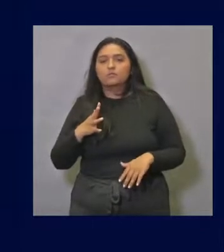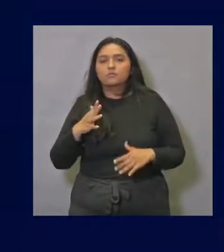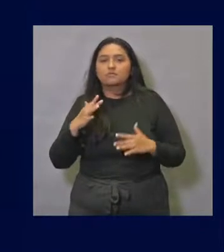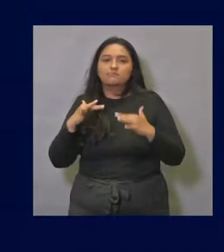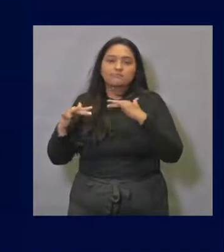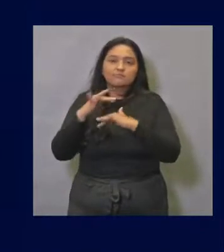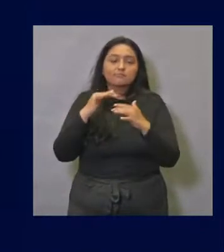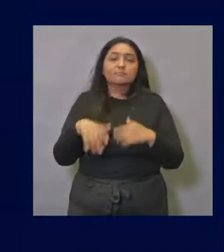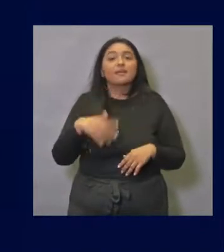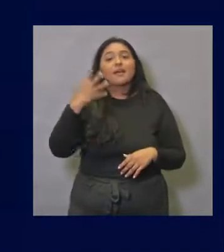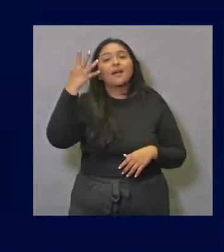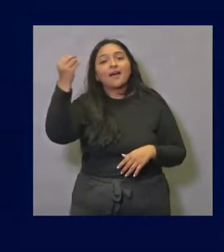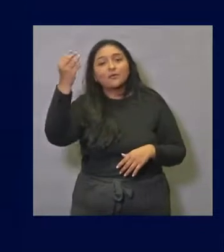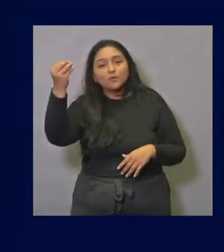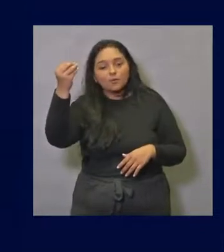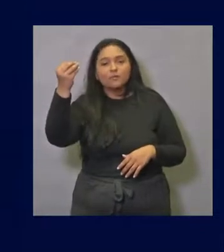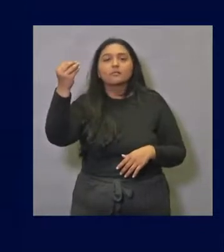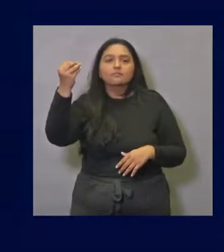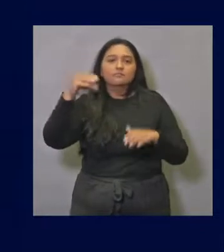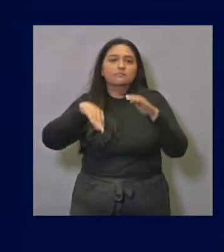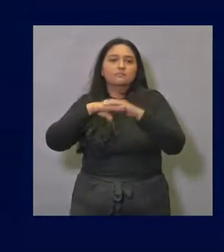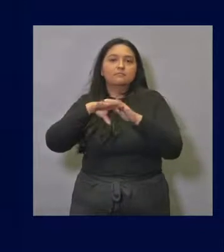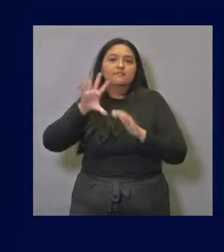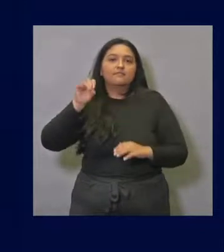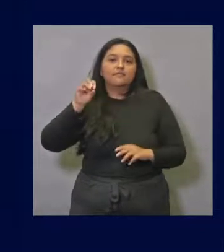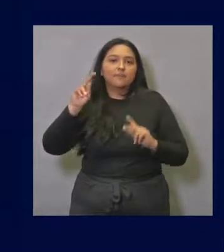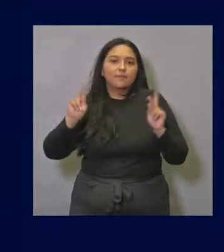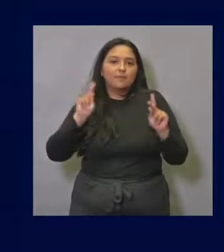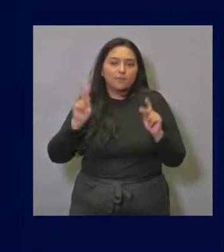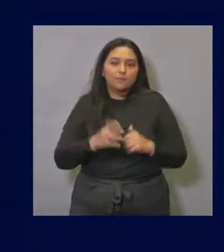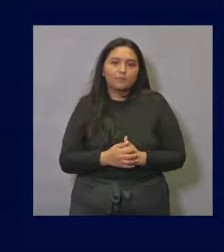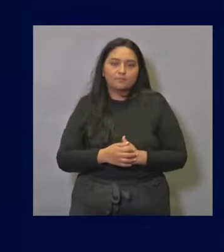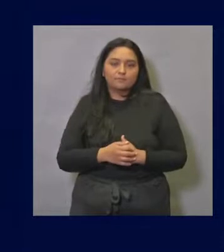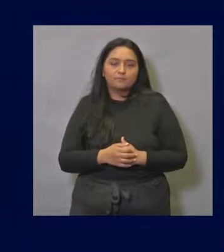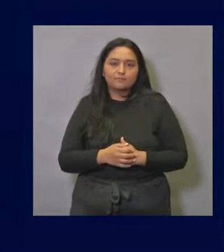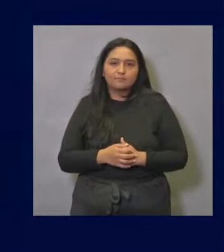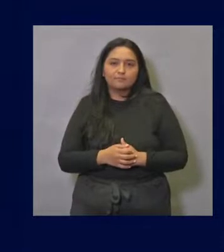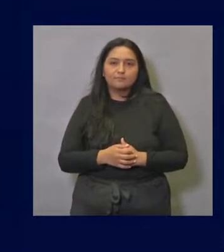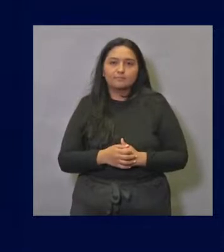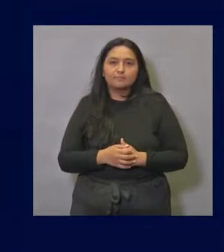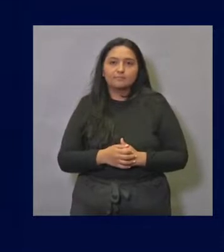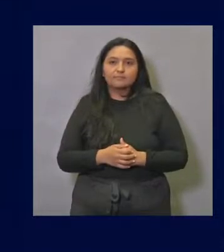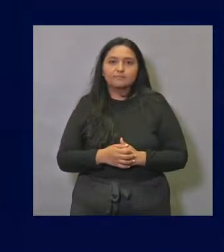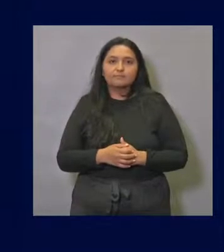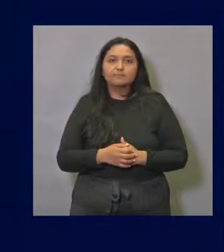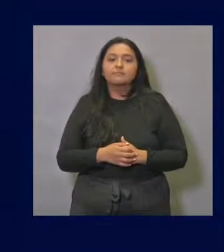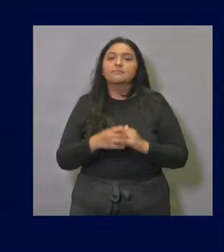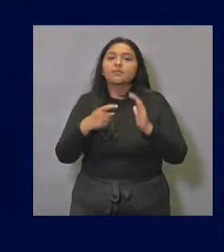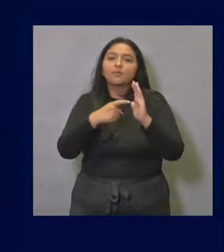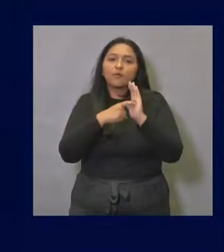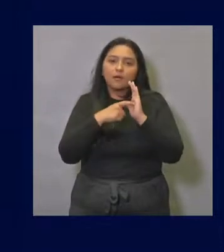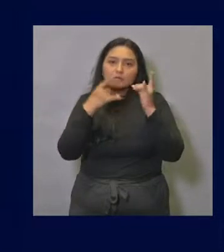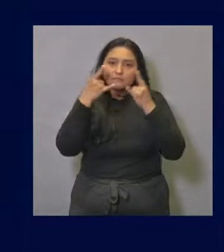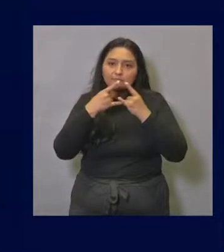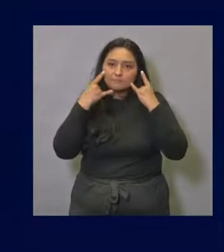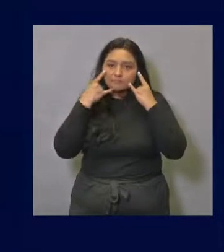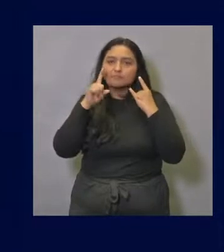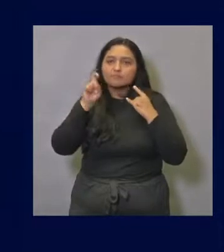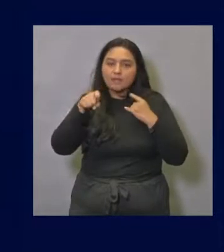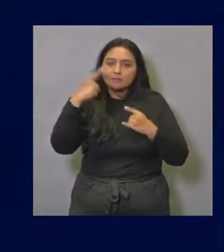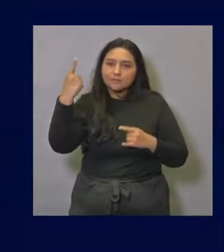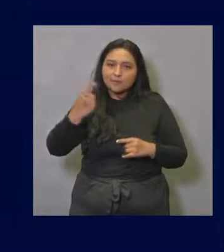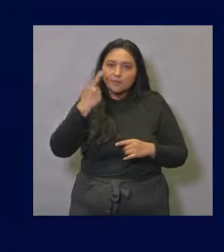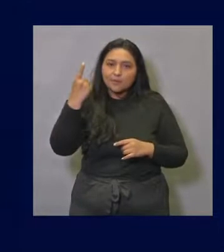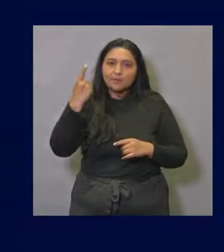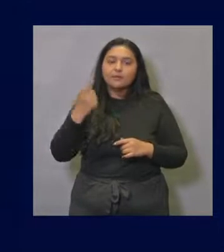aire libre pueden tener hasta un máximo de 50 personas. Se va a requerir el uso de mascarillas en todo momento, a